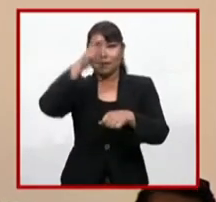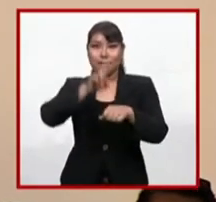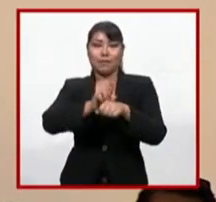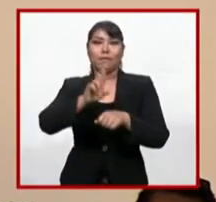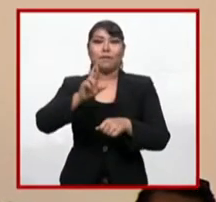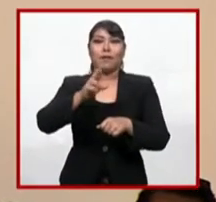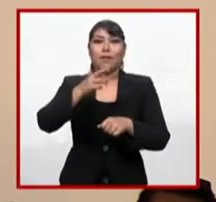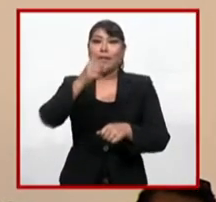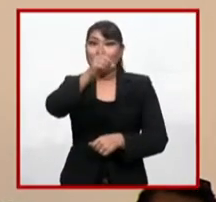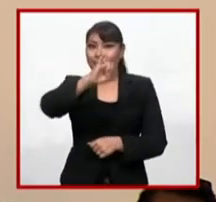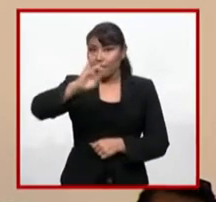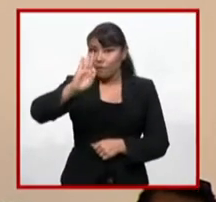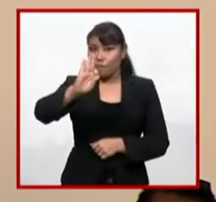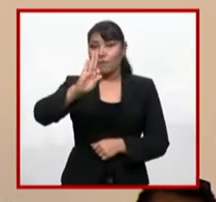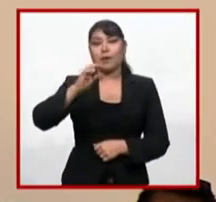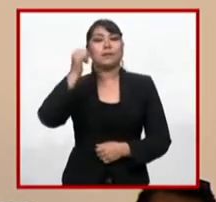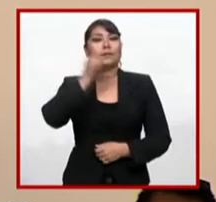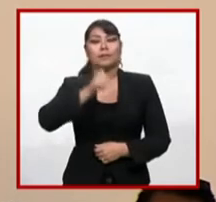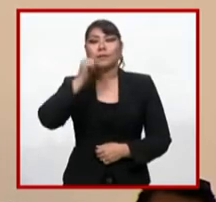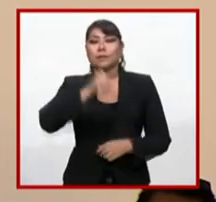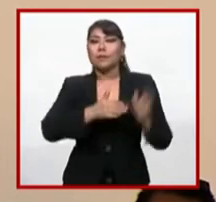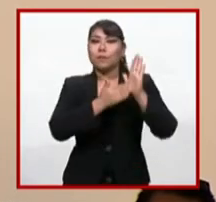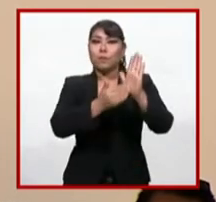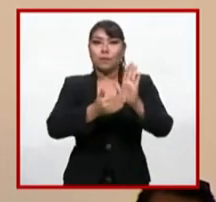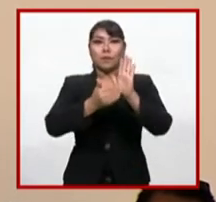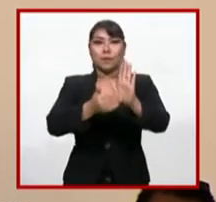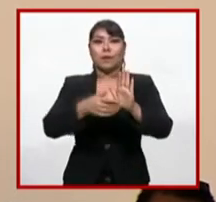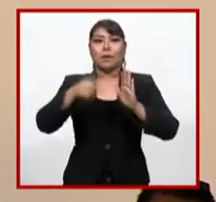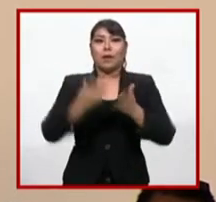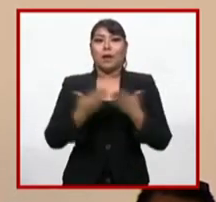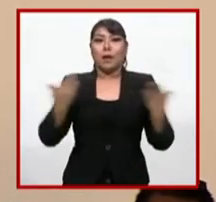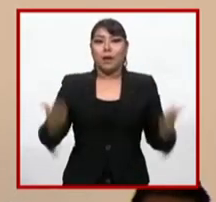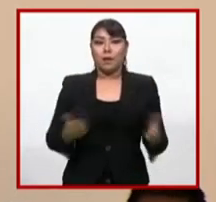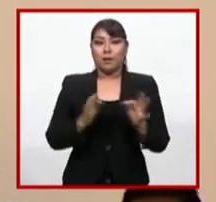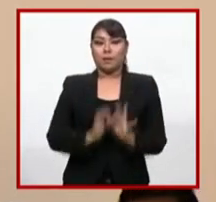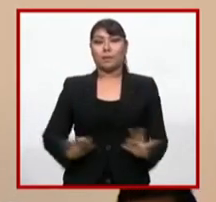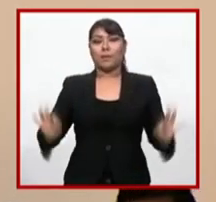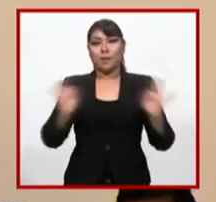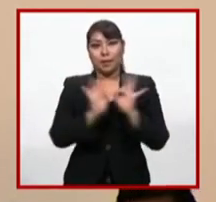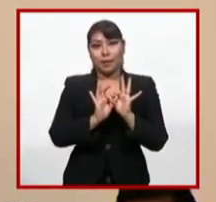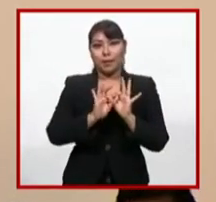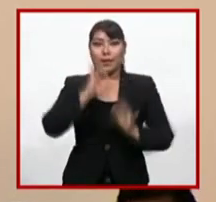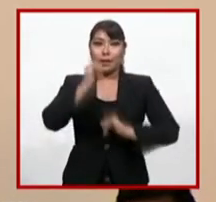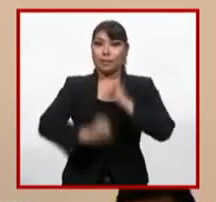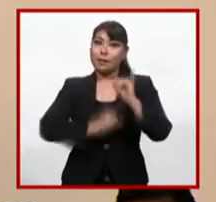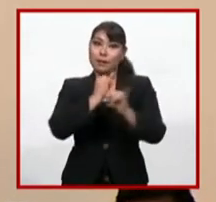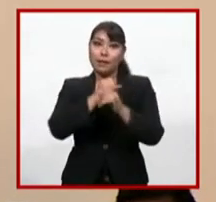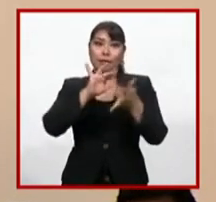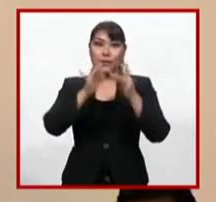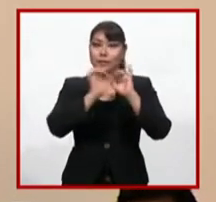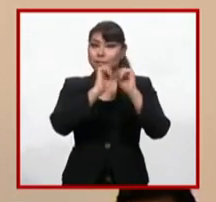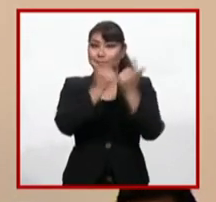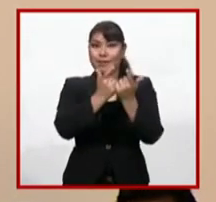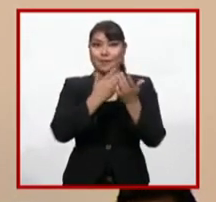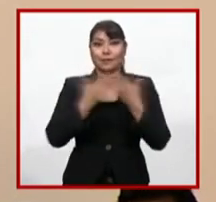que hoy hay una plataforma muy importante, que es el internet y las redes sociales, así que ella quiere innovar, pero que ella les